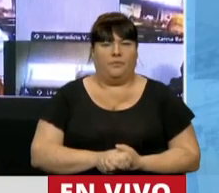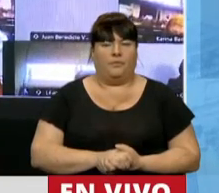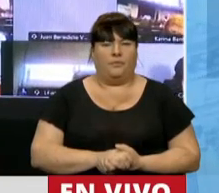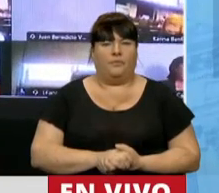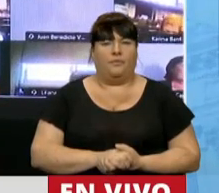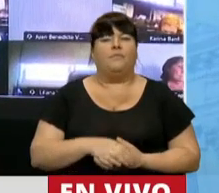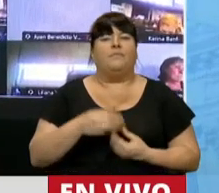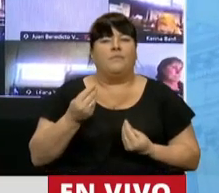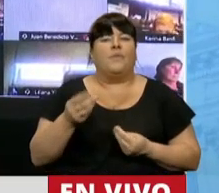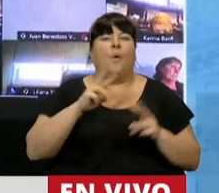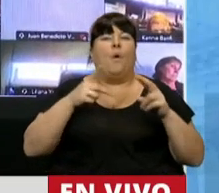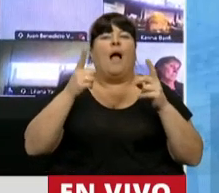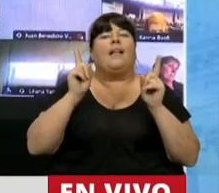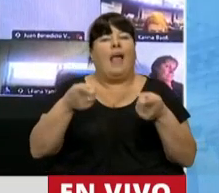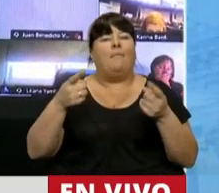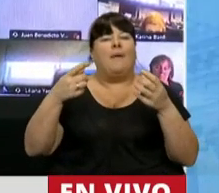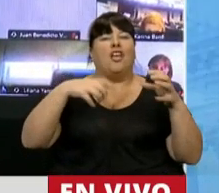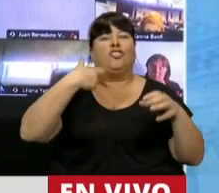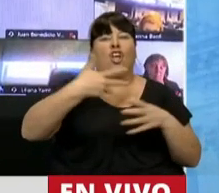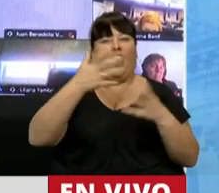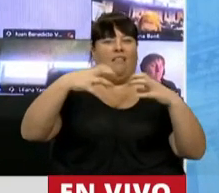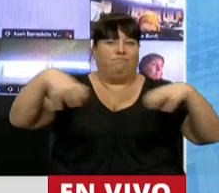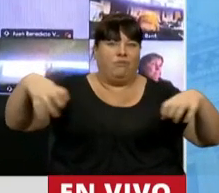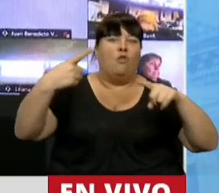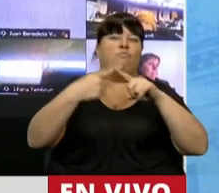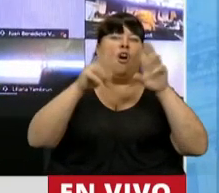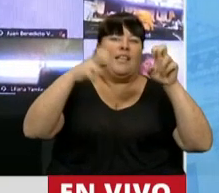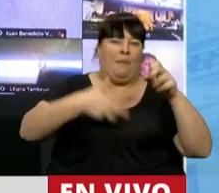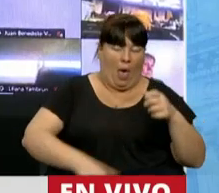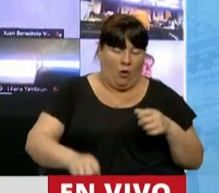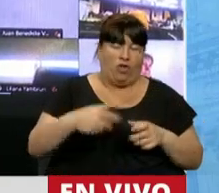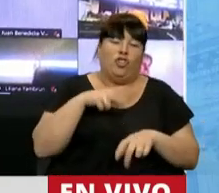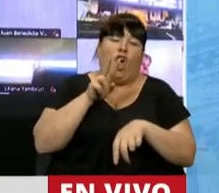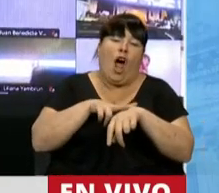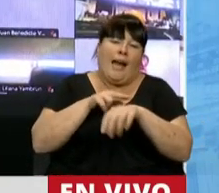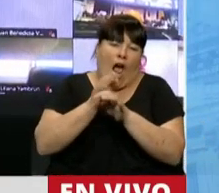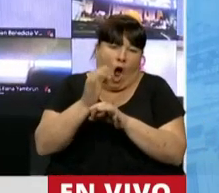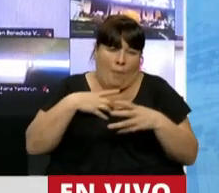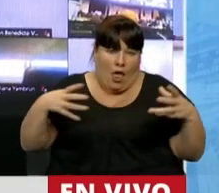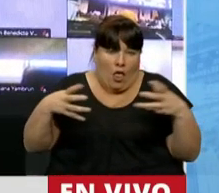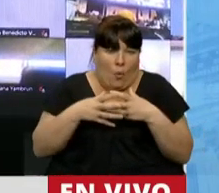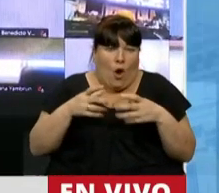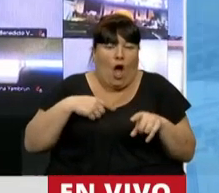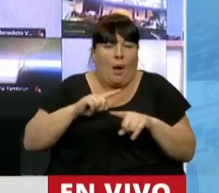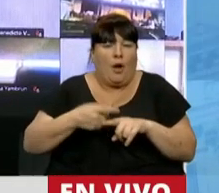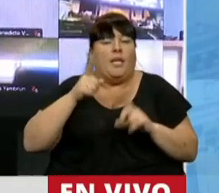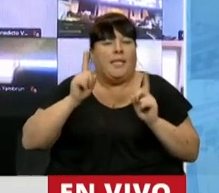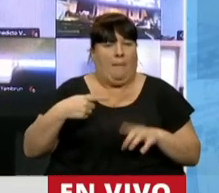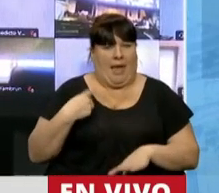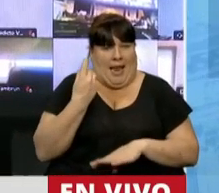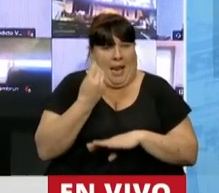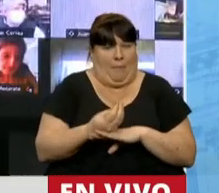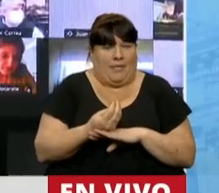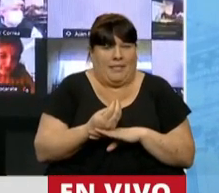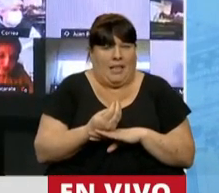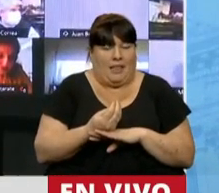la inflación, propone temas de debate público y